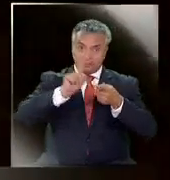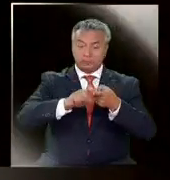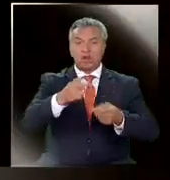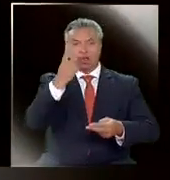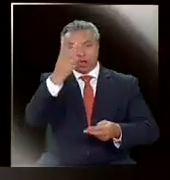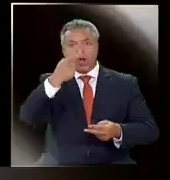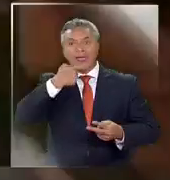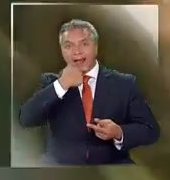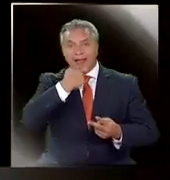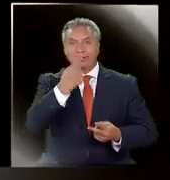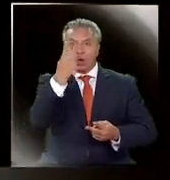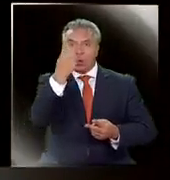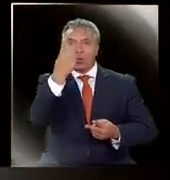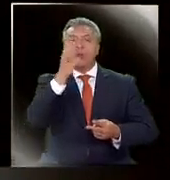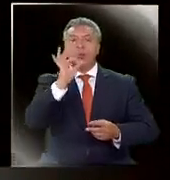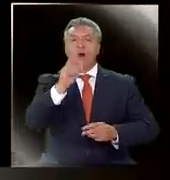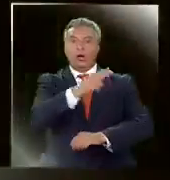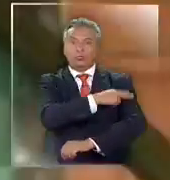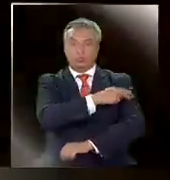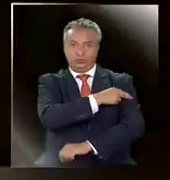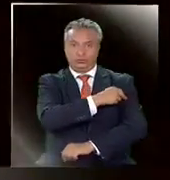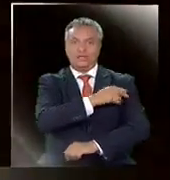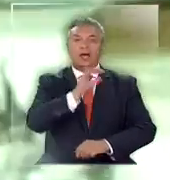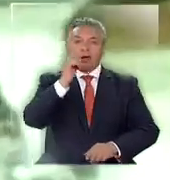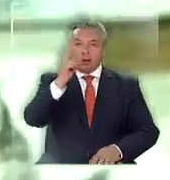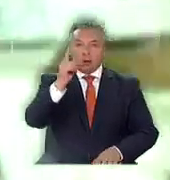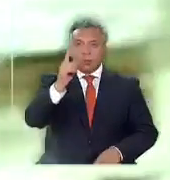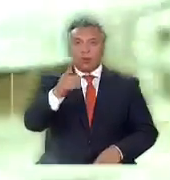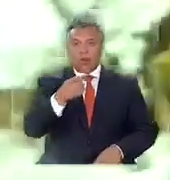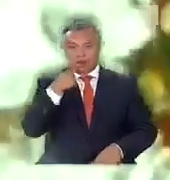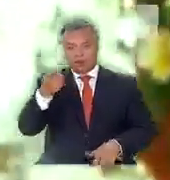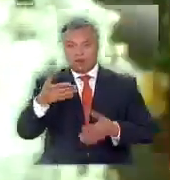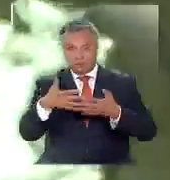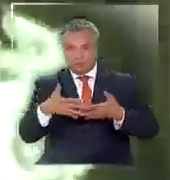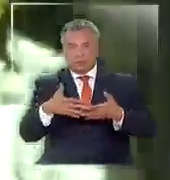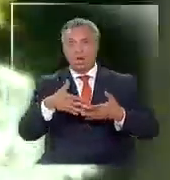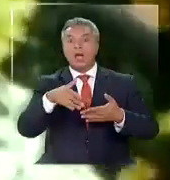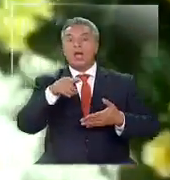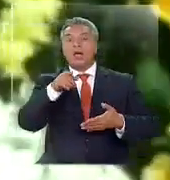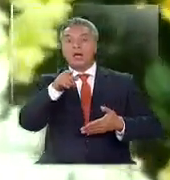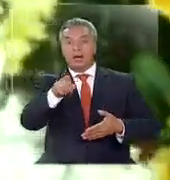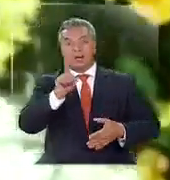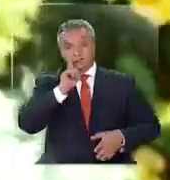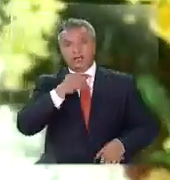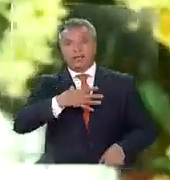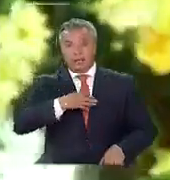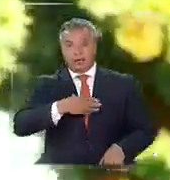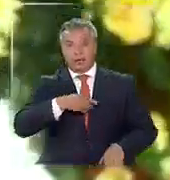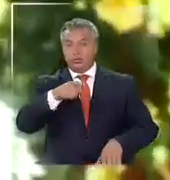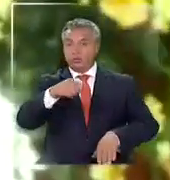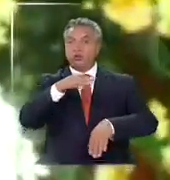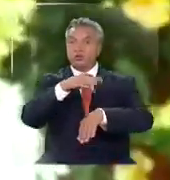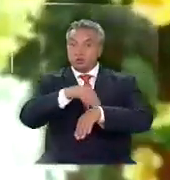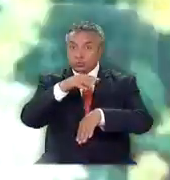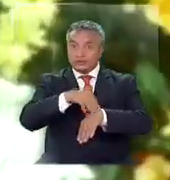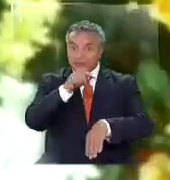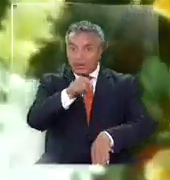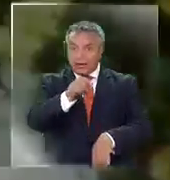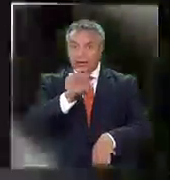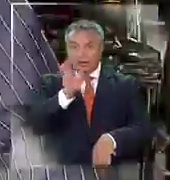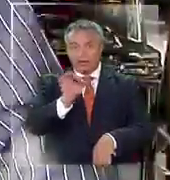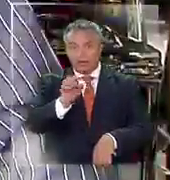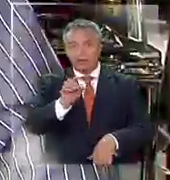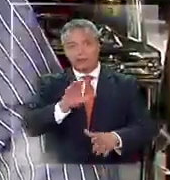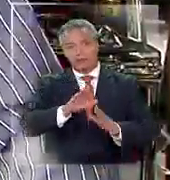inglesas, una sueca y una italiana. Tuvo 3 hijos y aunque el cáncer lo derrotó en Suiza, será enterrado en Mónaco.